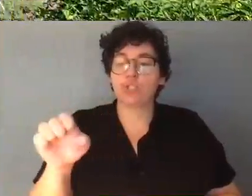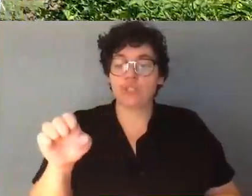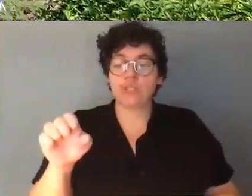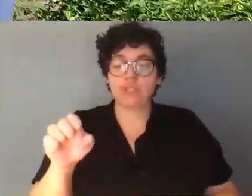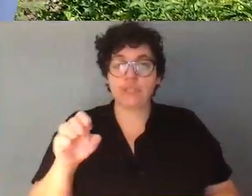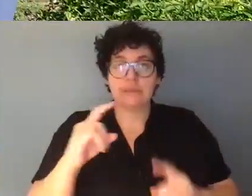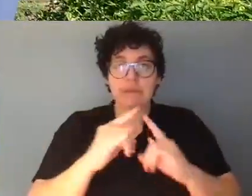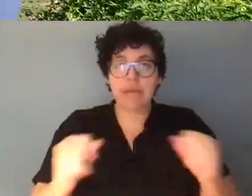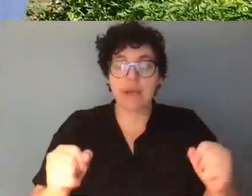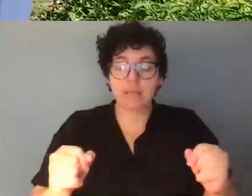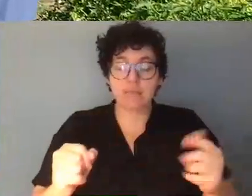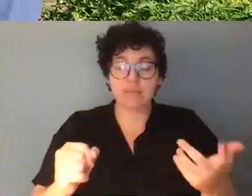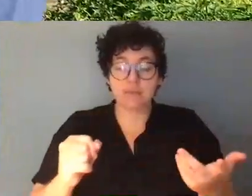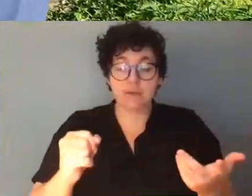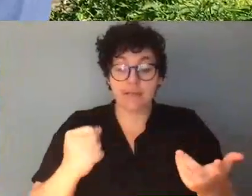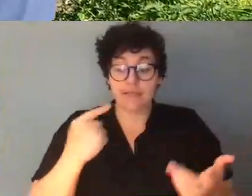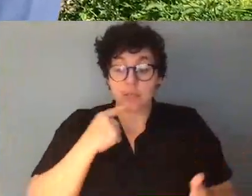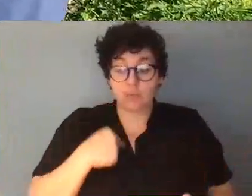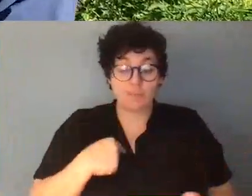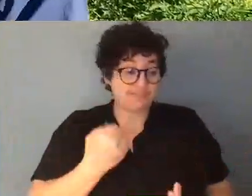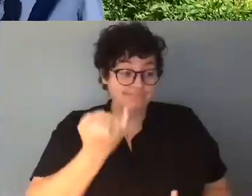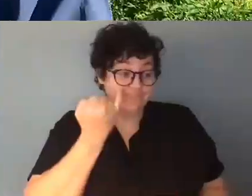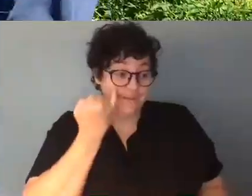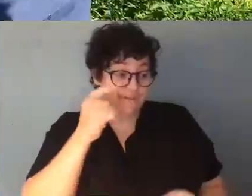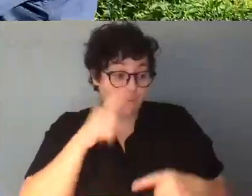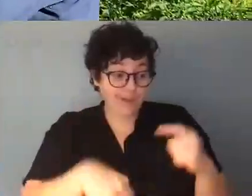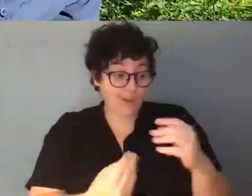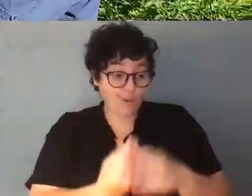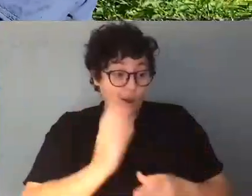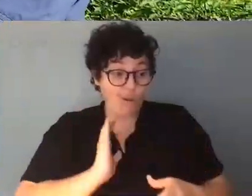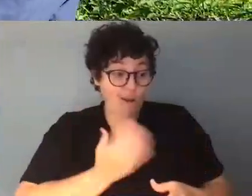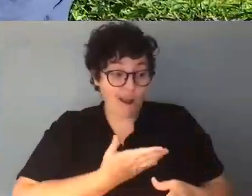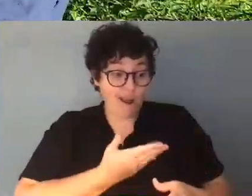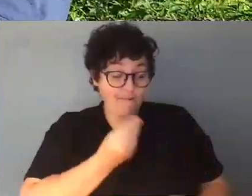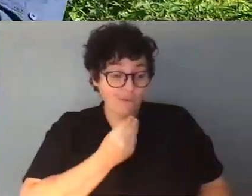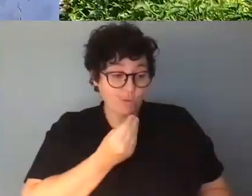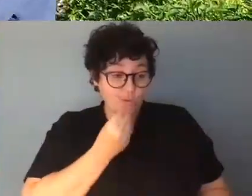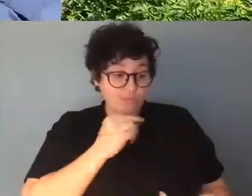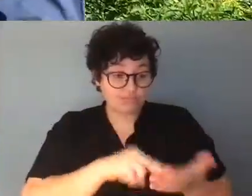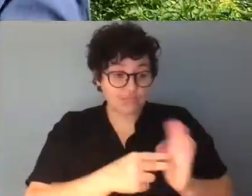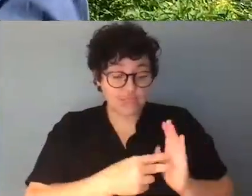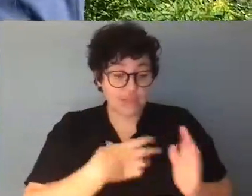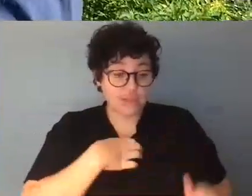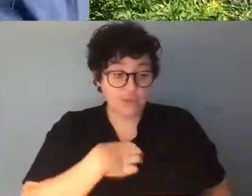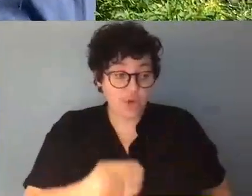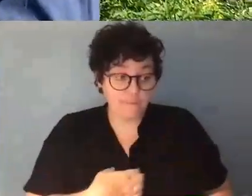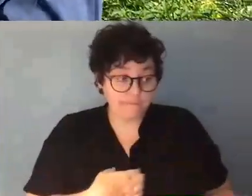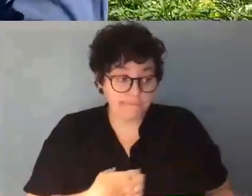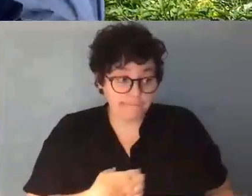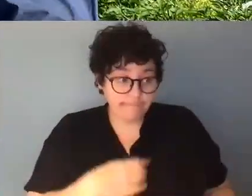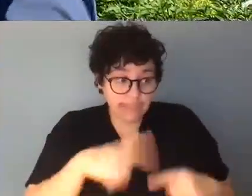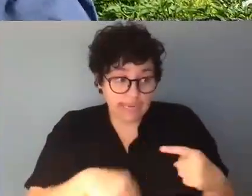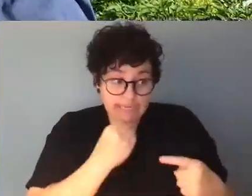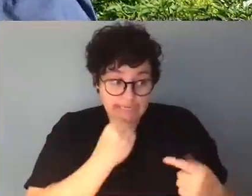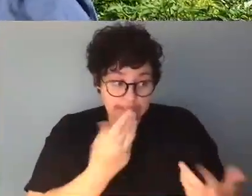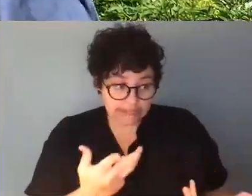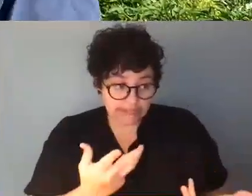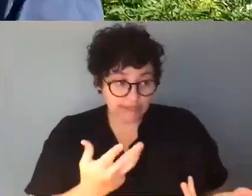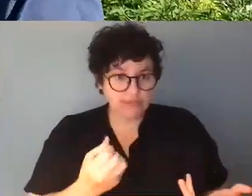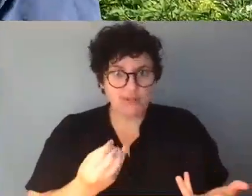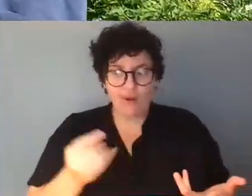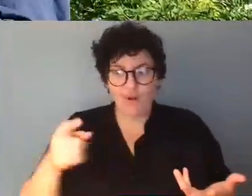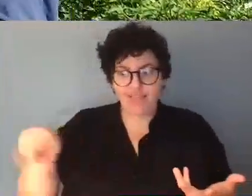si no sembramos, no comemos. Entonces aquí están siguiendo su experiencia, están